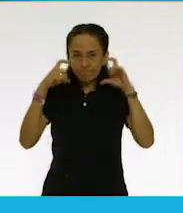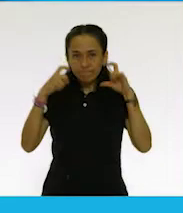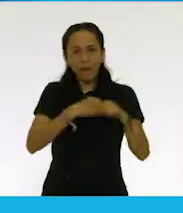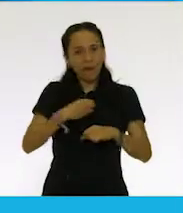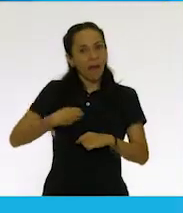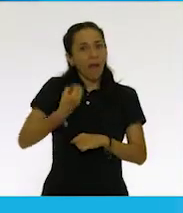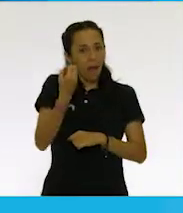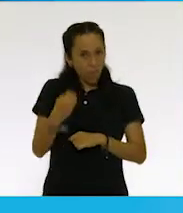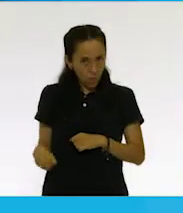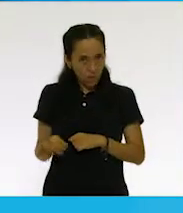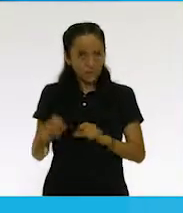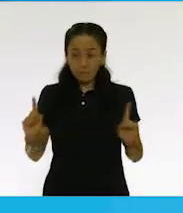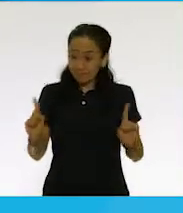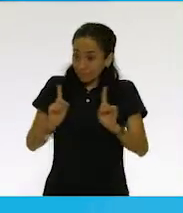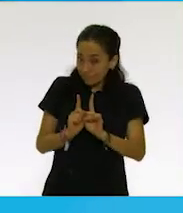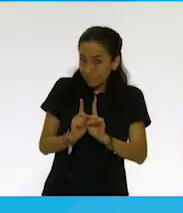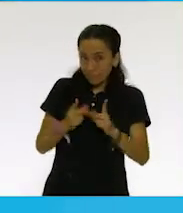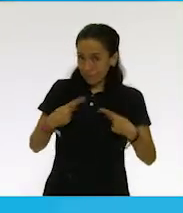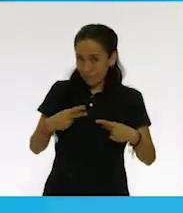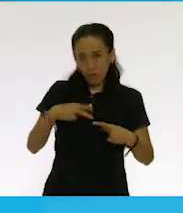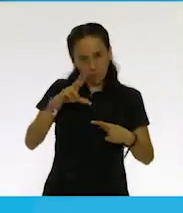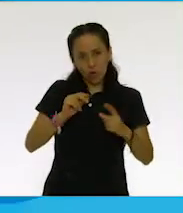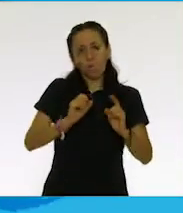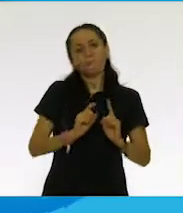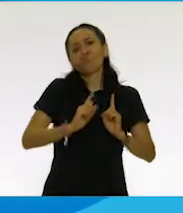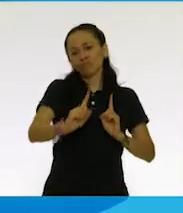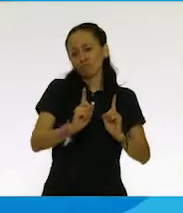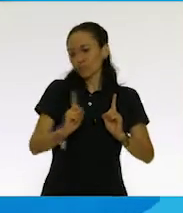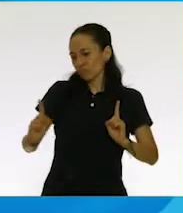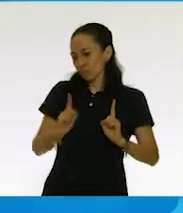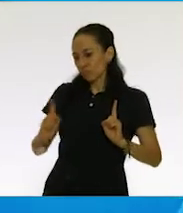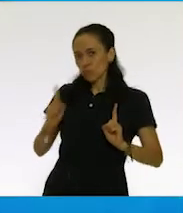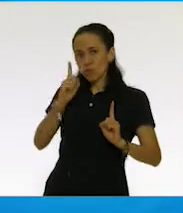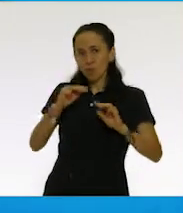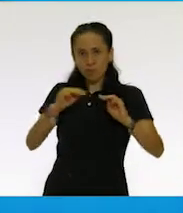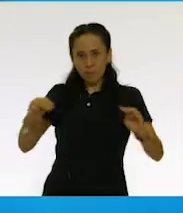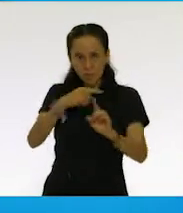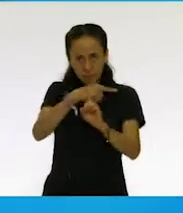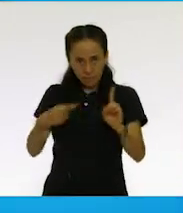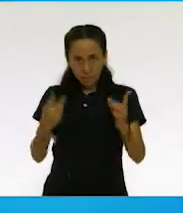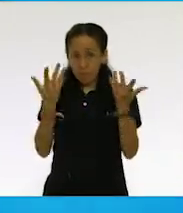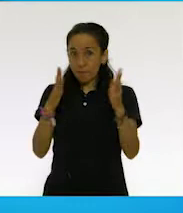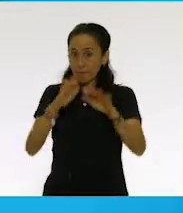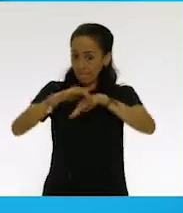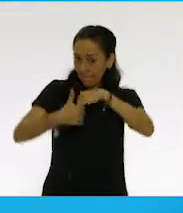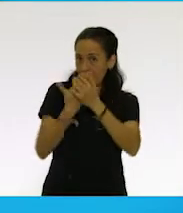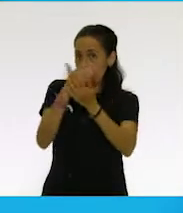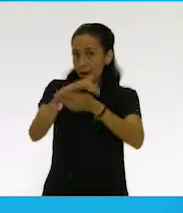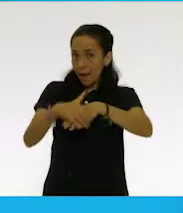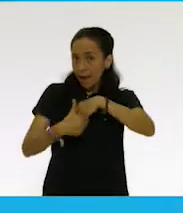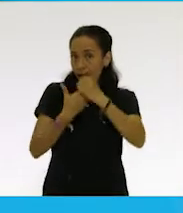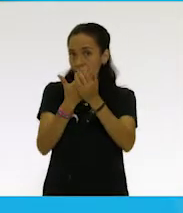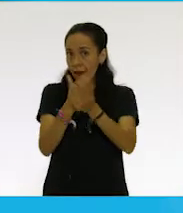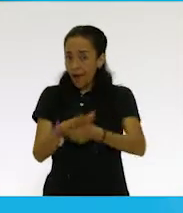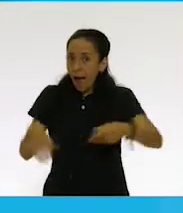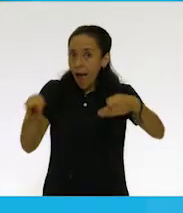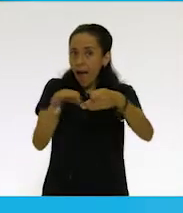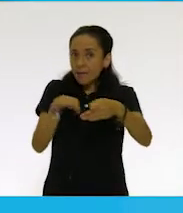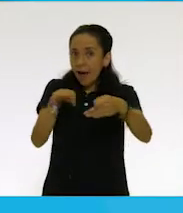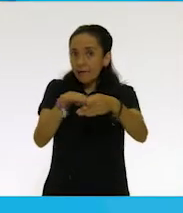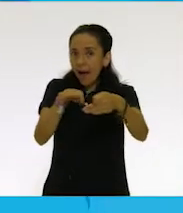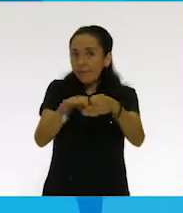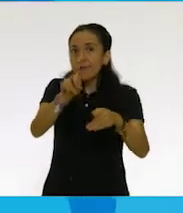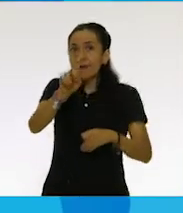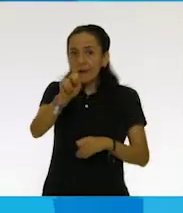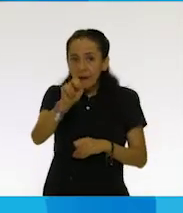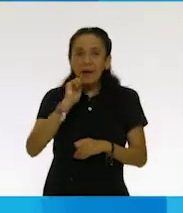de 1,5 metros entre tú y los demás. Lávate las manos muy seguido con agua y jabón por lo menos durante 20 segundos